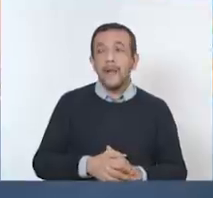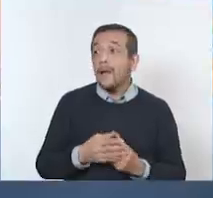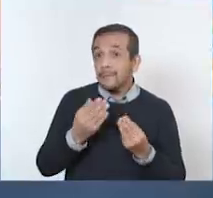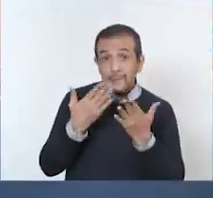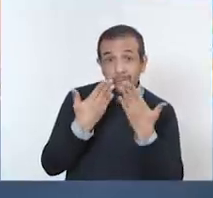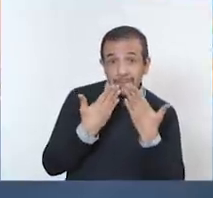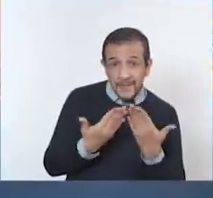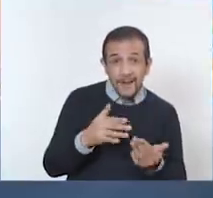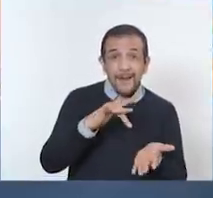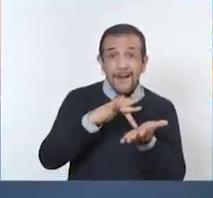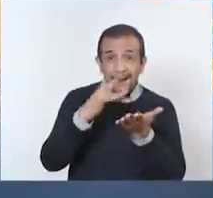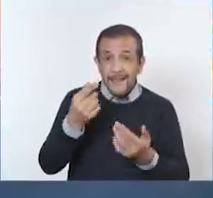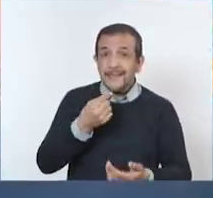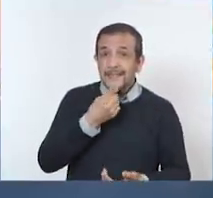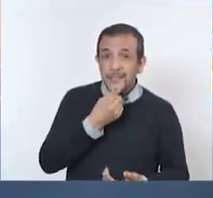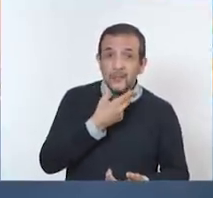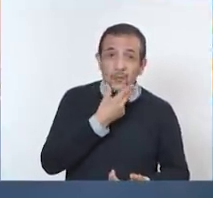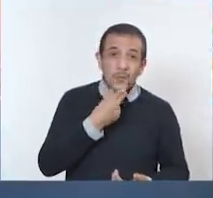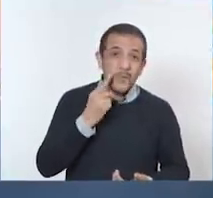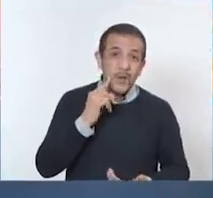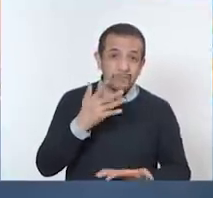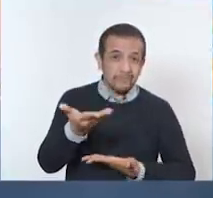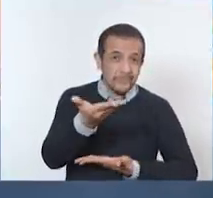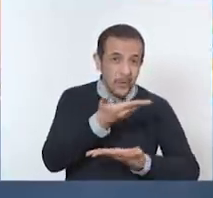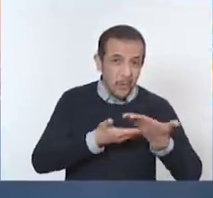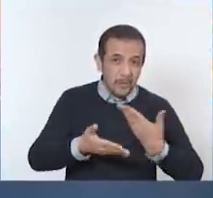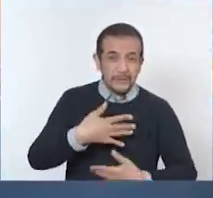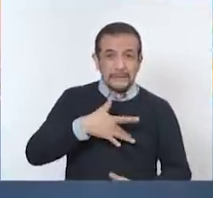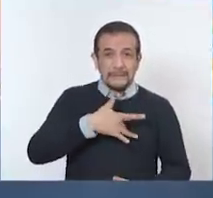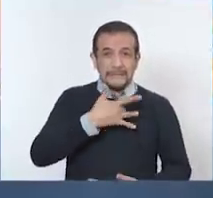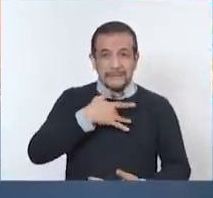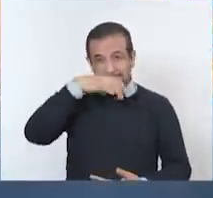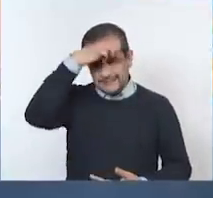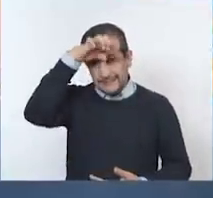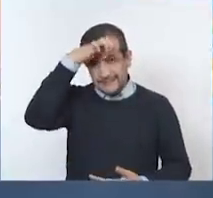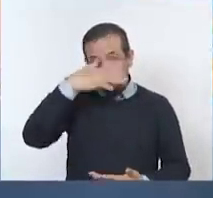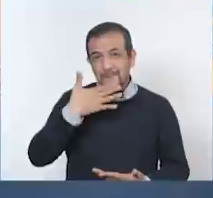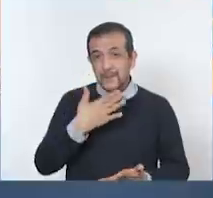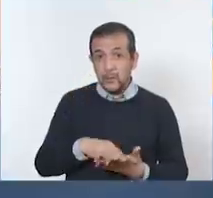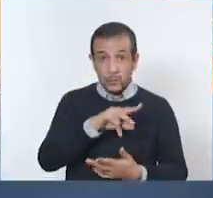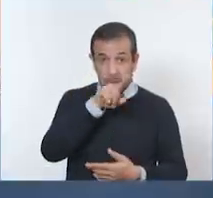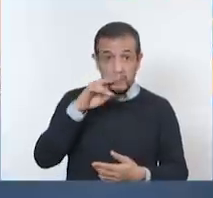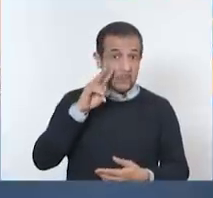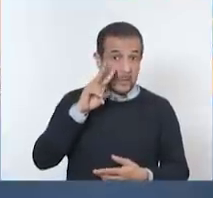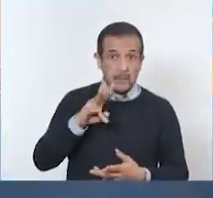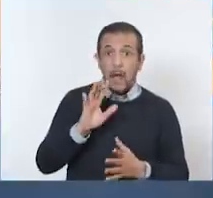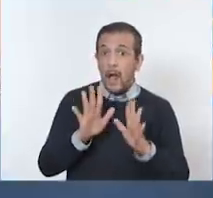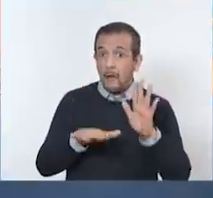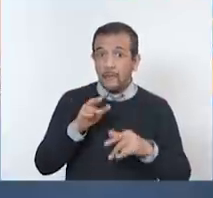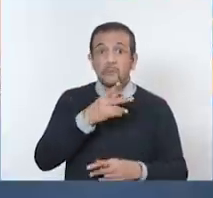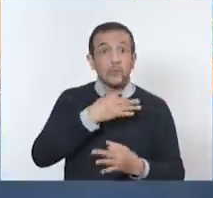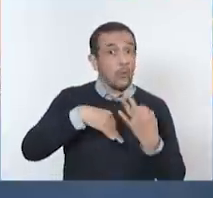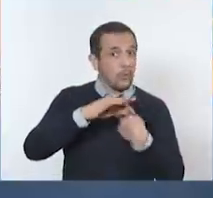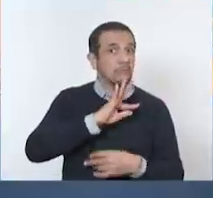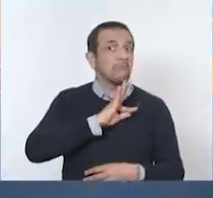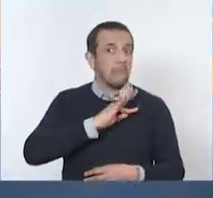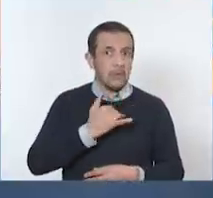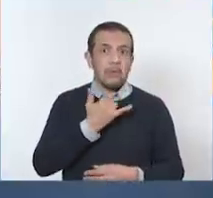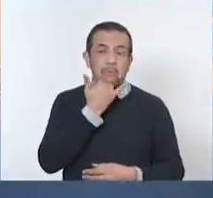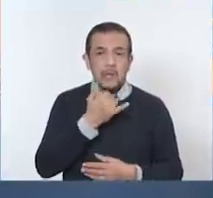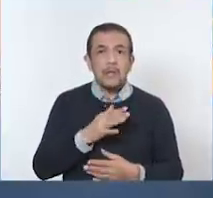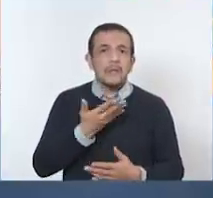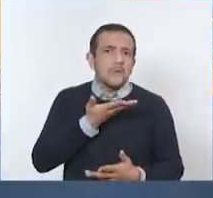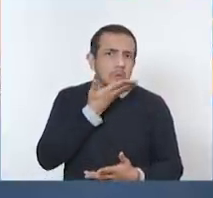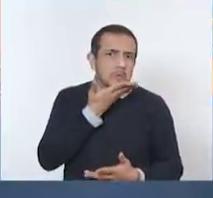Pues gracias a los niños y a las niñas que nos comparten sus experiencias. Como podemos ver, cualquiera puede equivocarse. Es